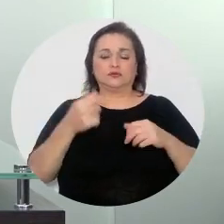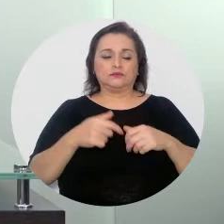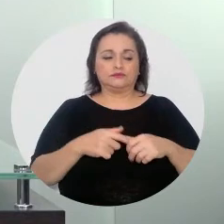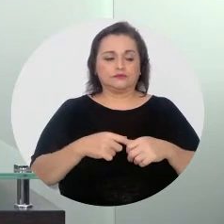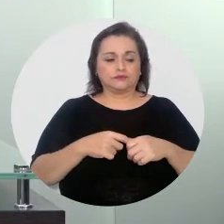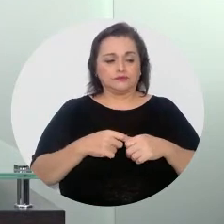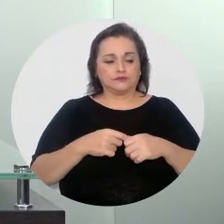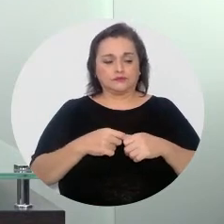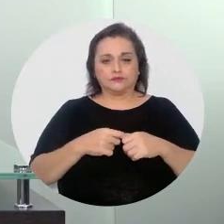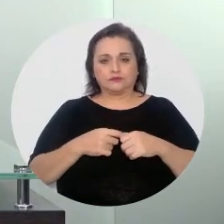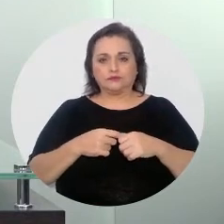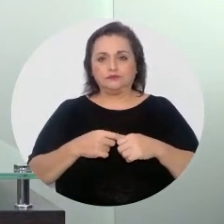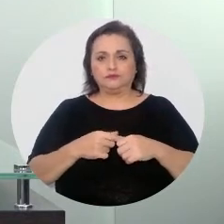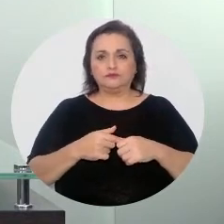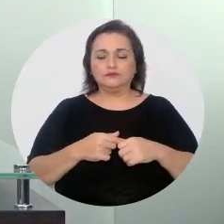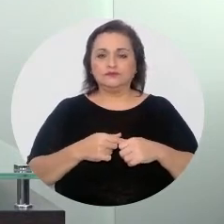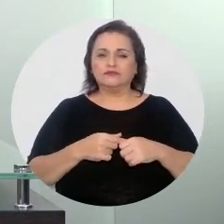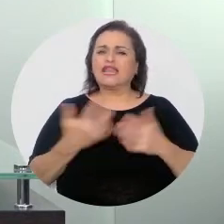manifestarlo.